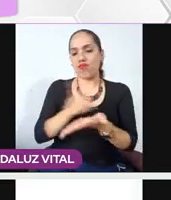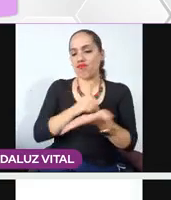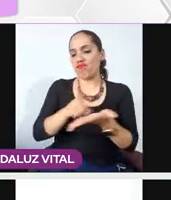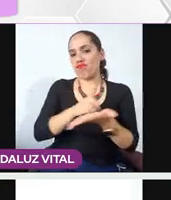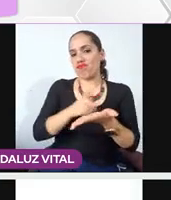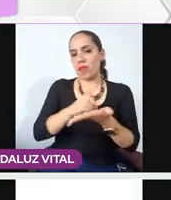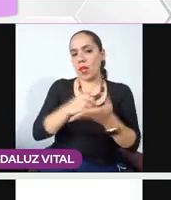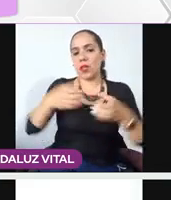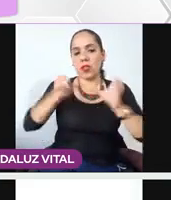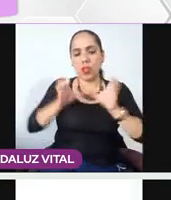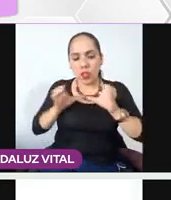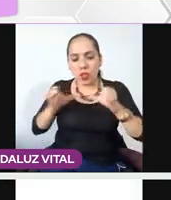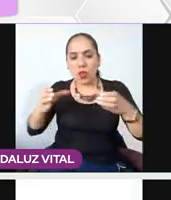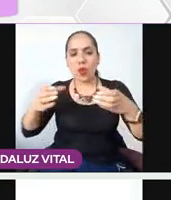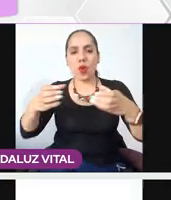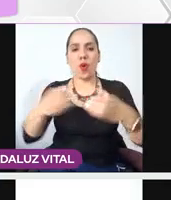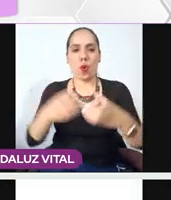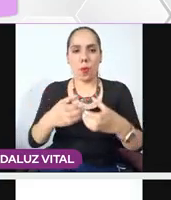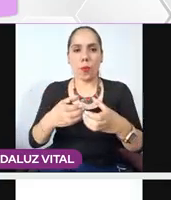terapéuticas por el